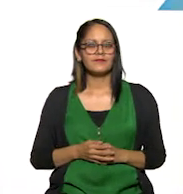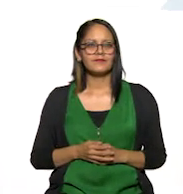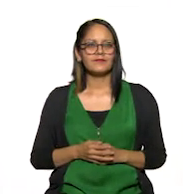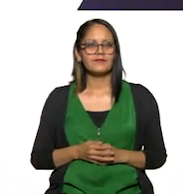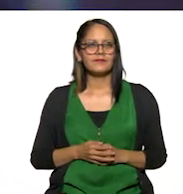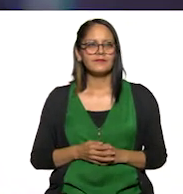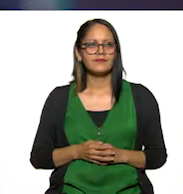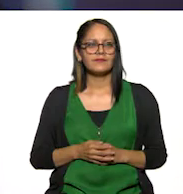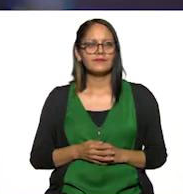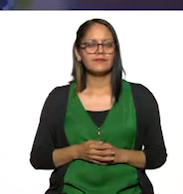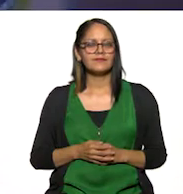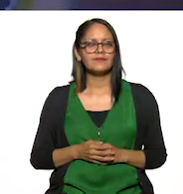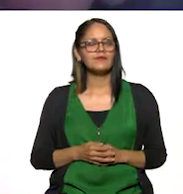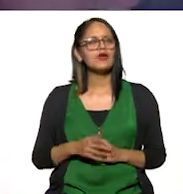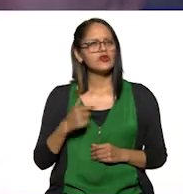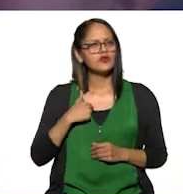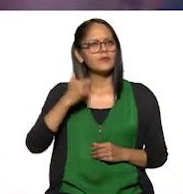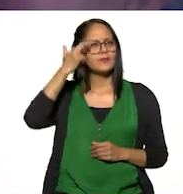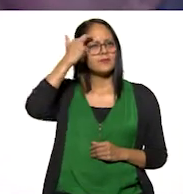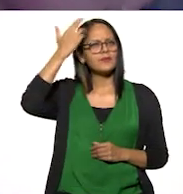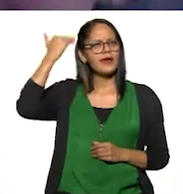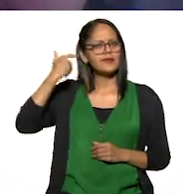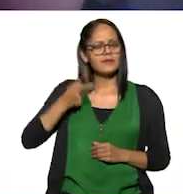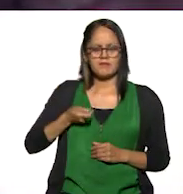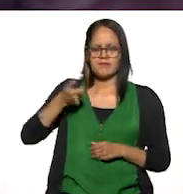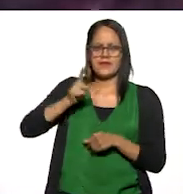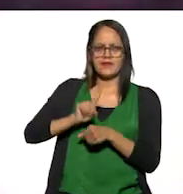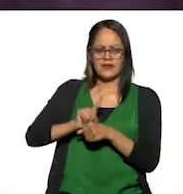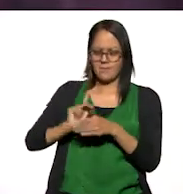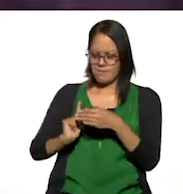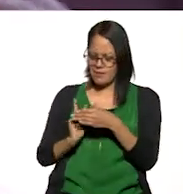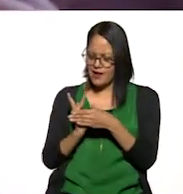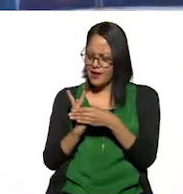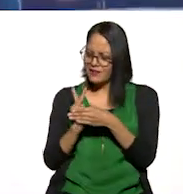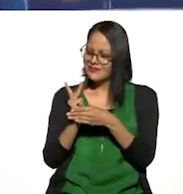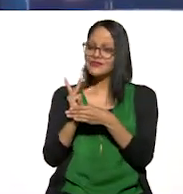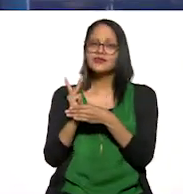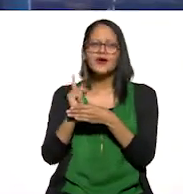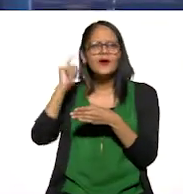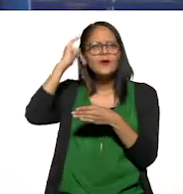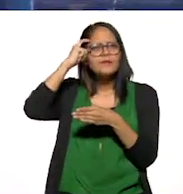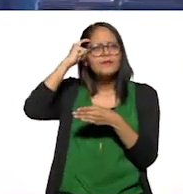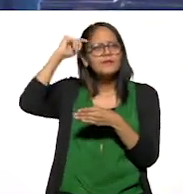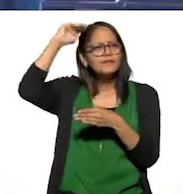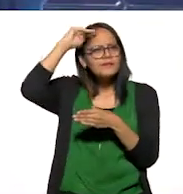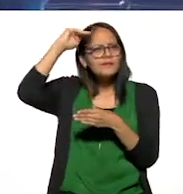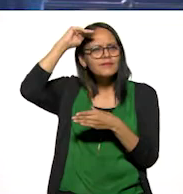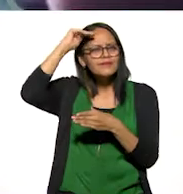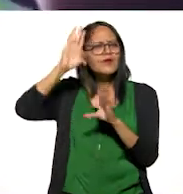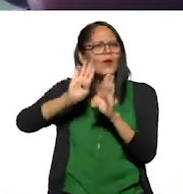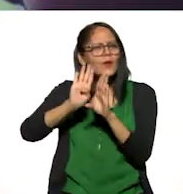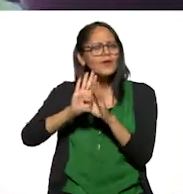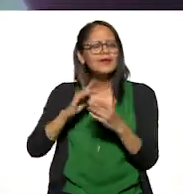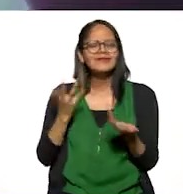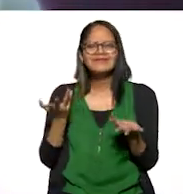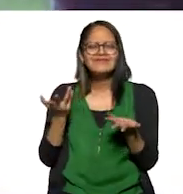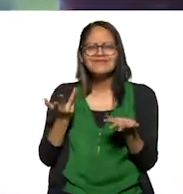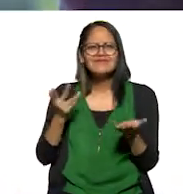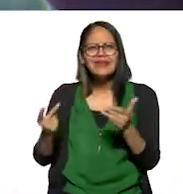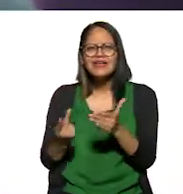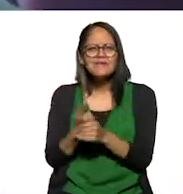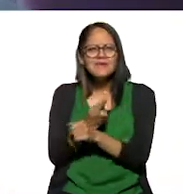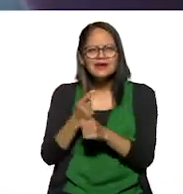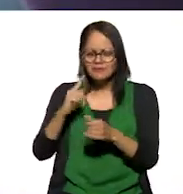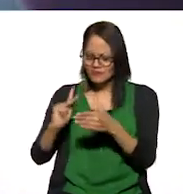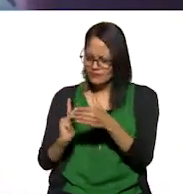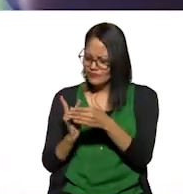aprendeencasa.cep.gob.mx. Todavía me acuerdo la primera vez que vi germinar una plantita y en mi cabeza solo podía pensar qué tenía que pasar